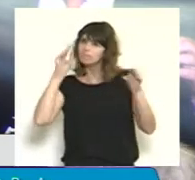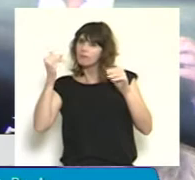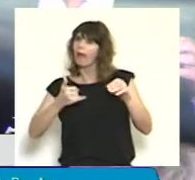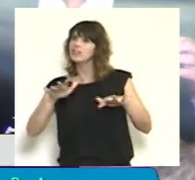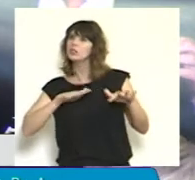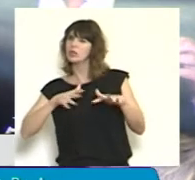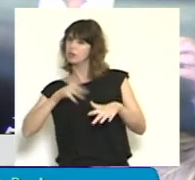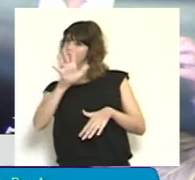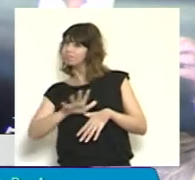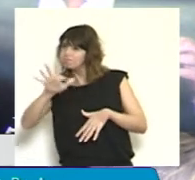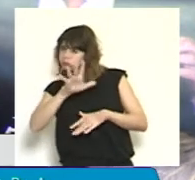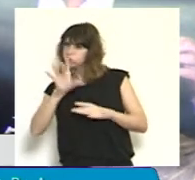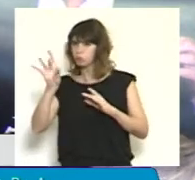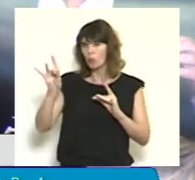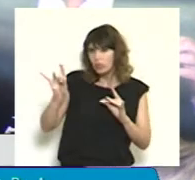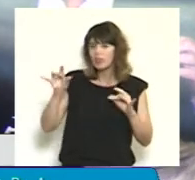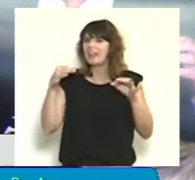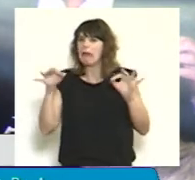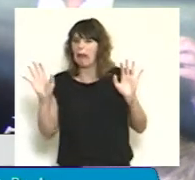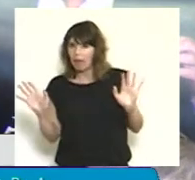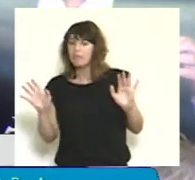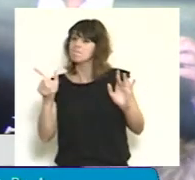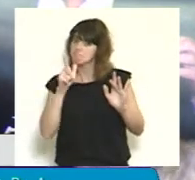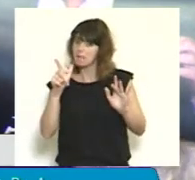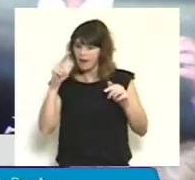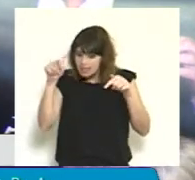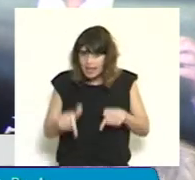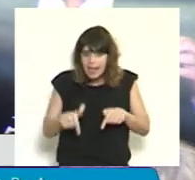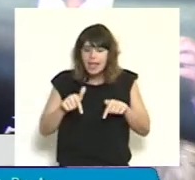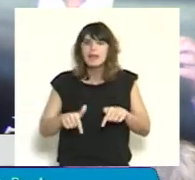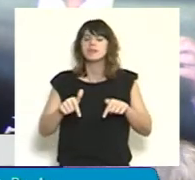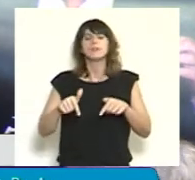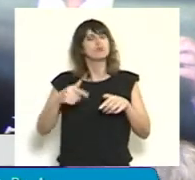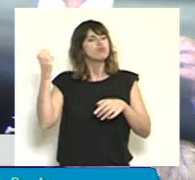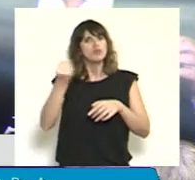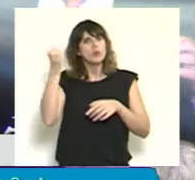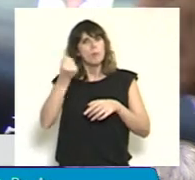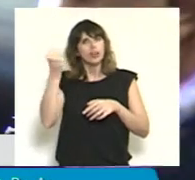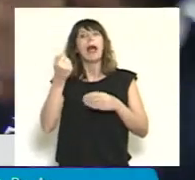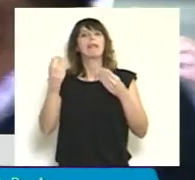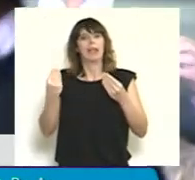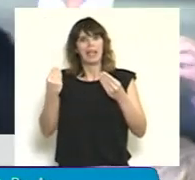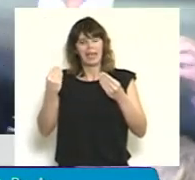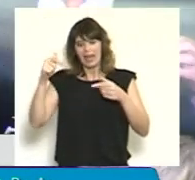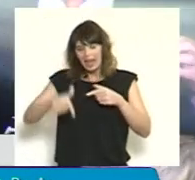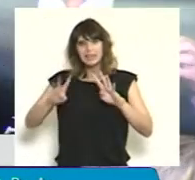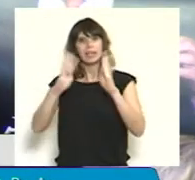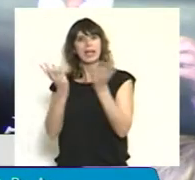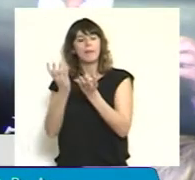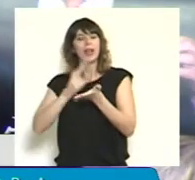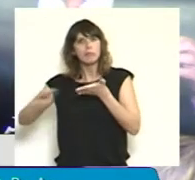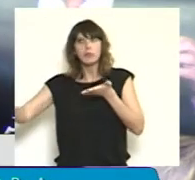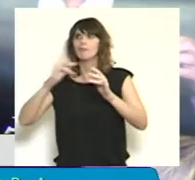que constituye un mensaje político potente que esta Cámara de Diputados le diga al pueblo